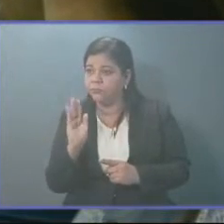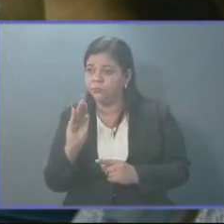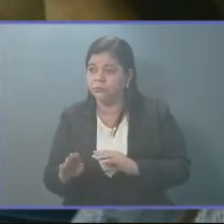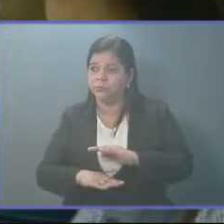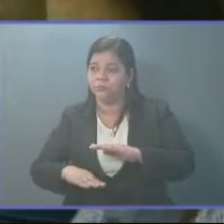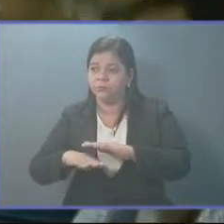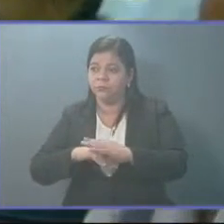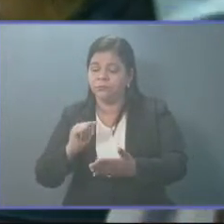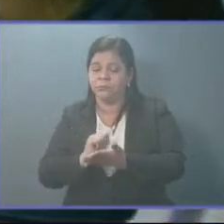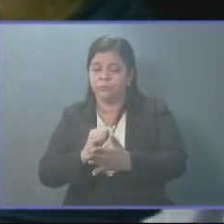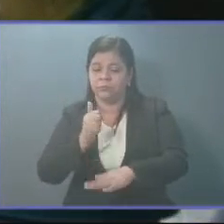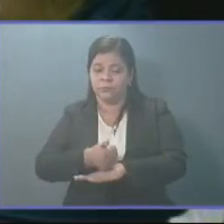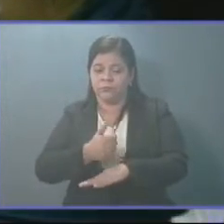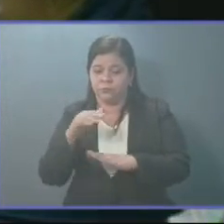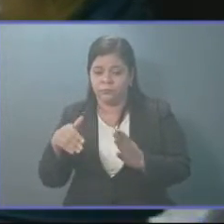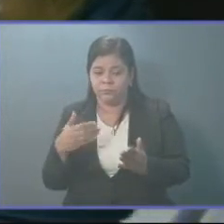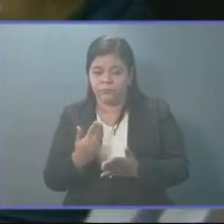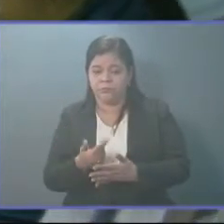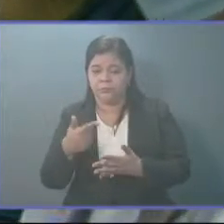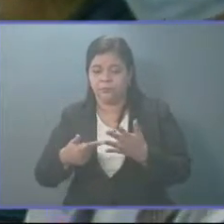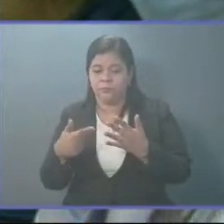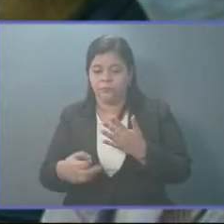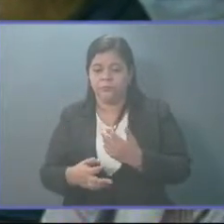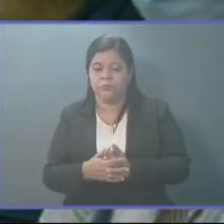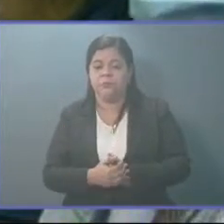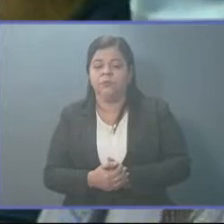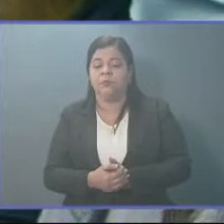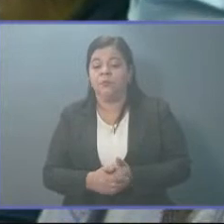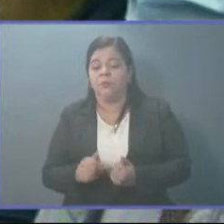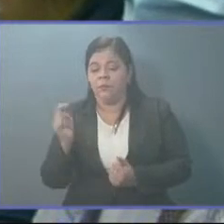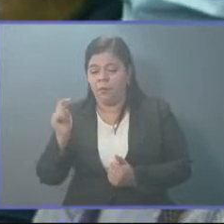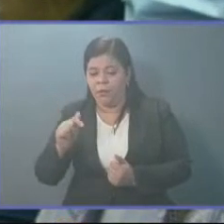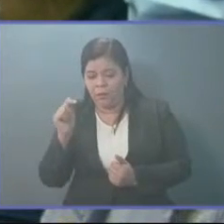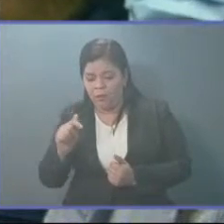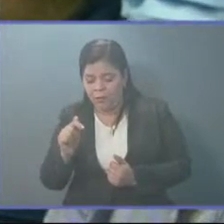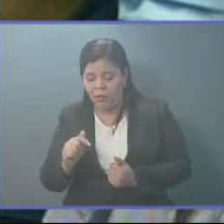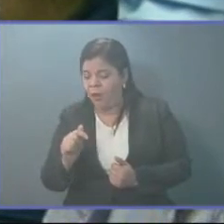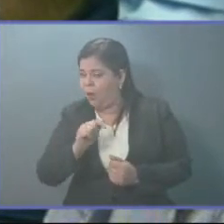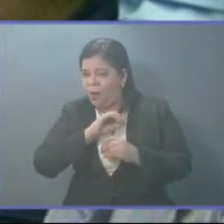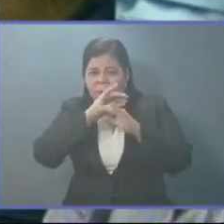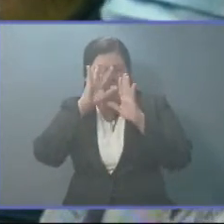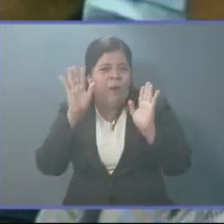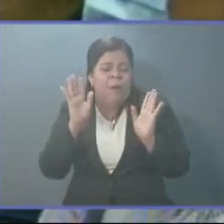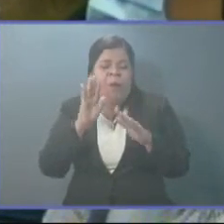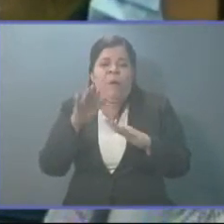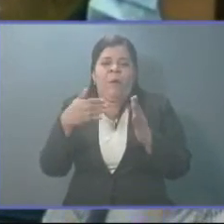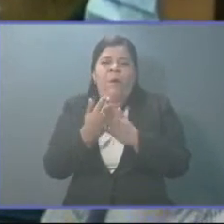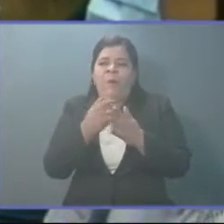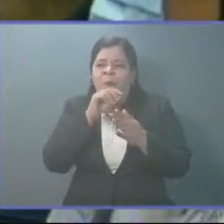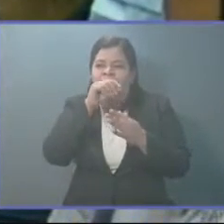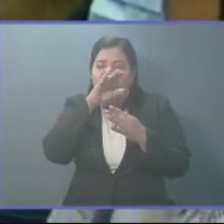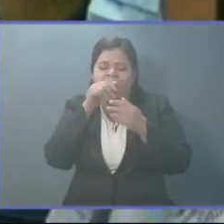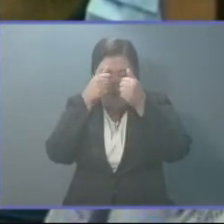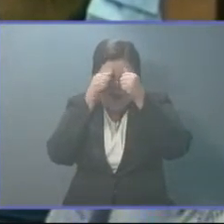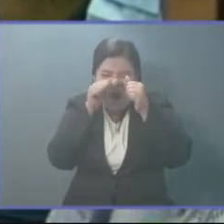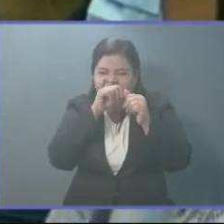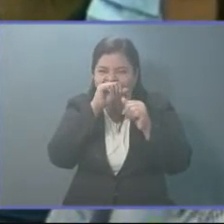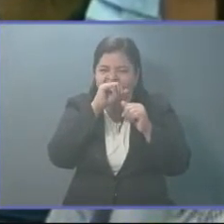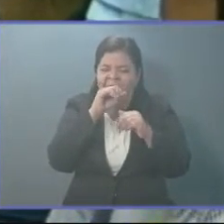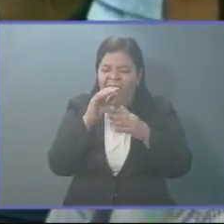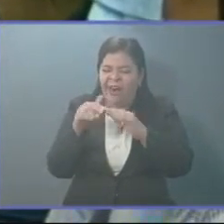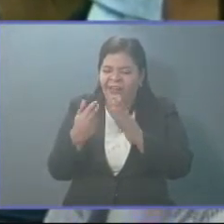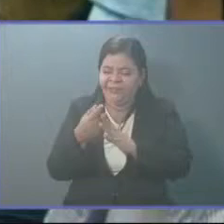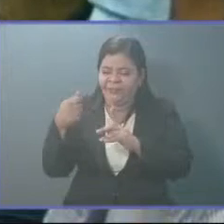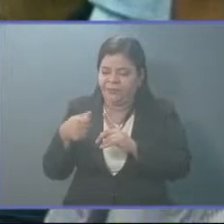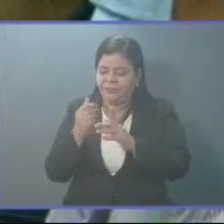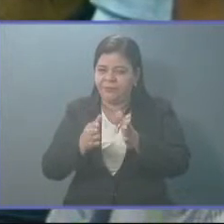ya están establecidos en nuestras leyes. Y entonces esto, si no está claro y queda al arbitrio de los titulares